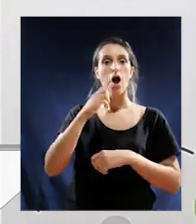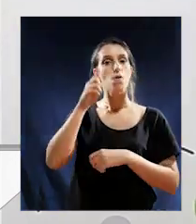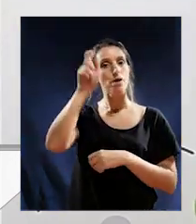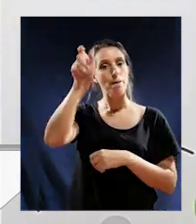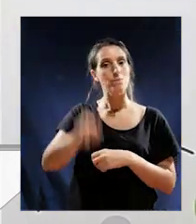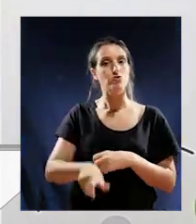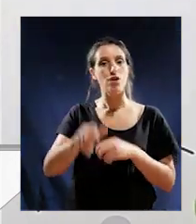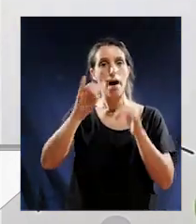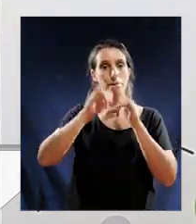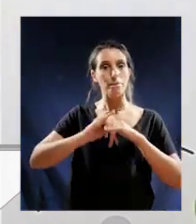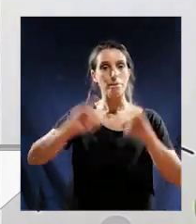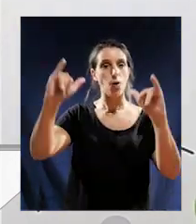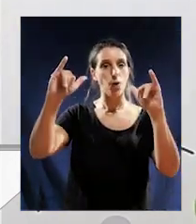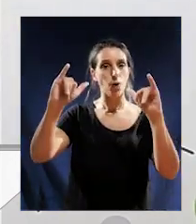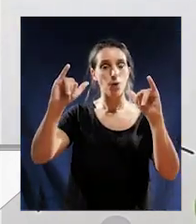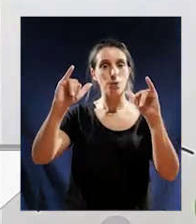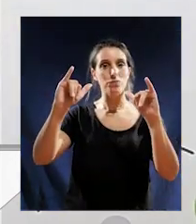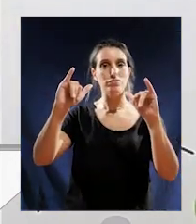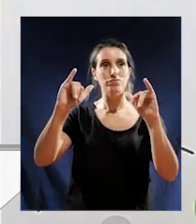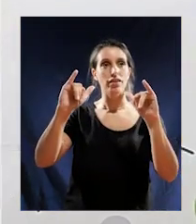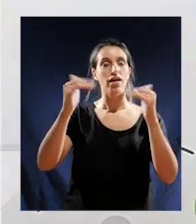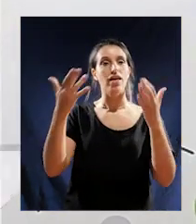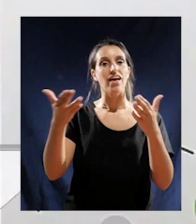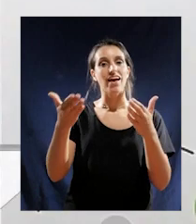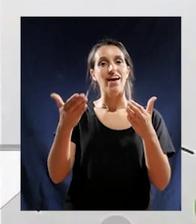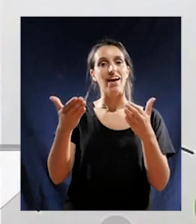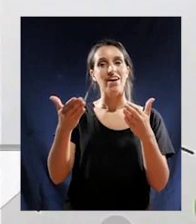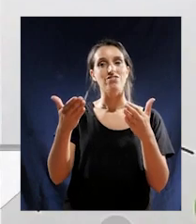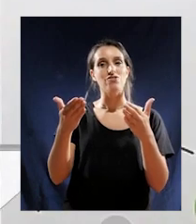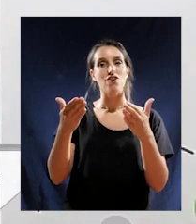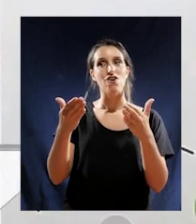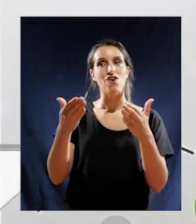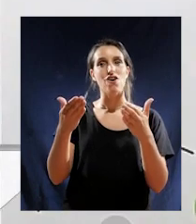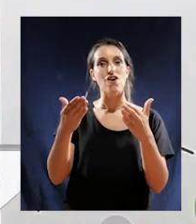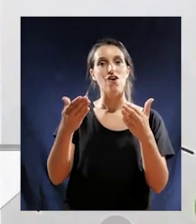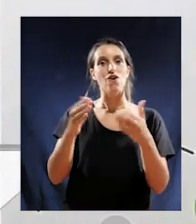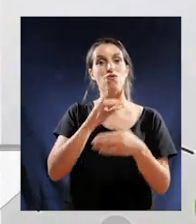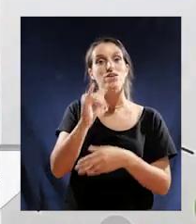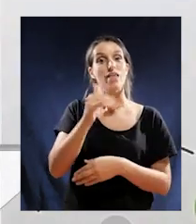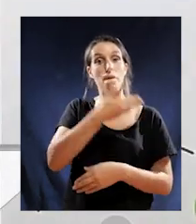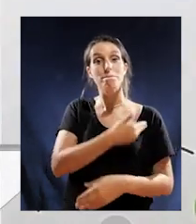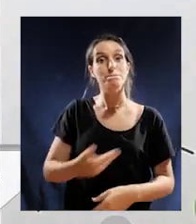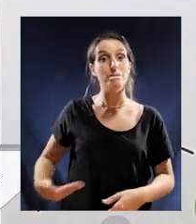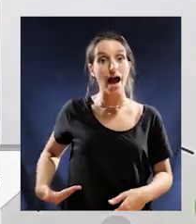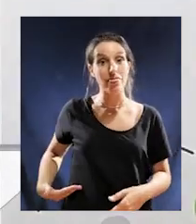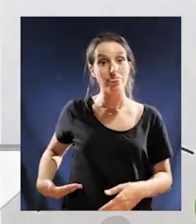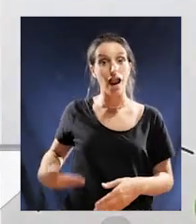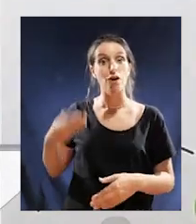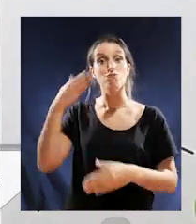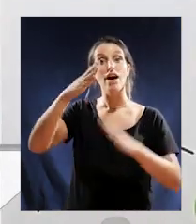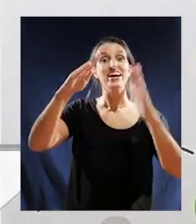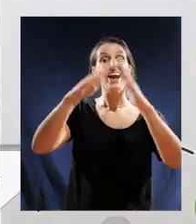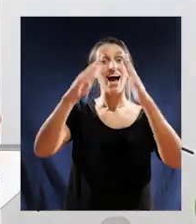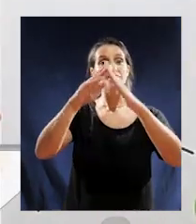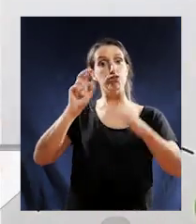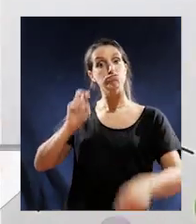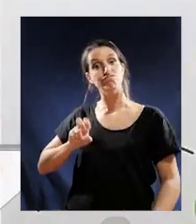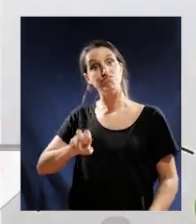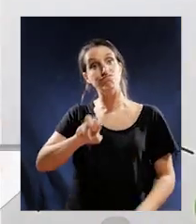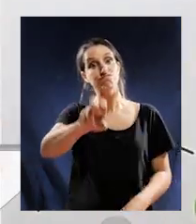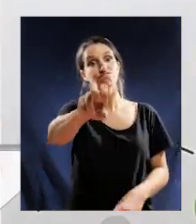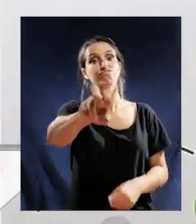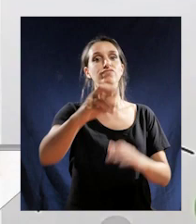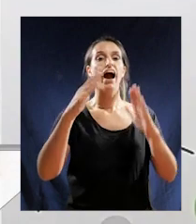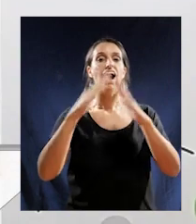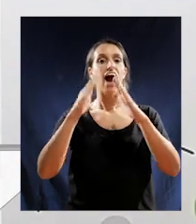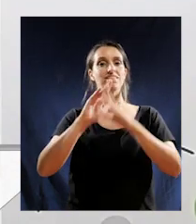publicaba allí está esta llegada de una maestra rural a una casa de las más alejadas que había acontecido en